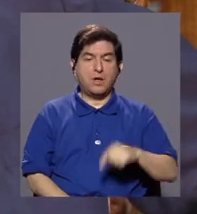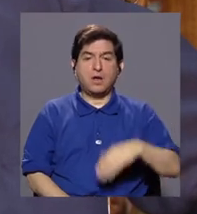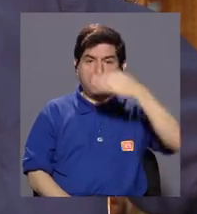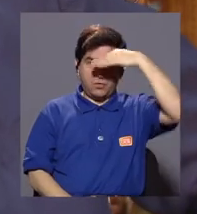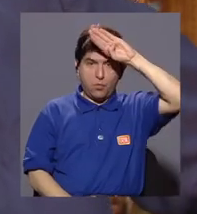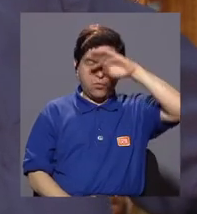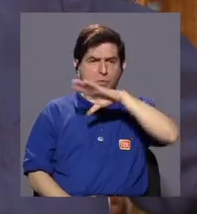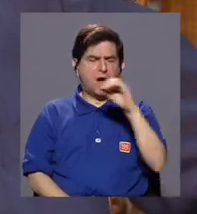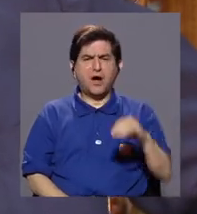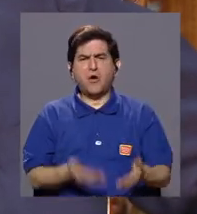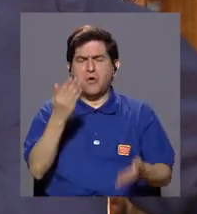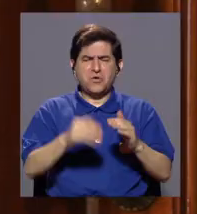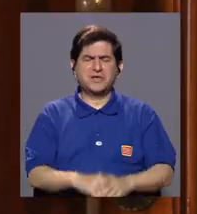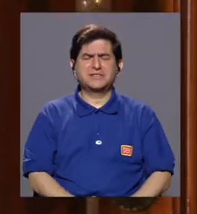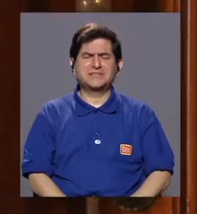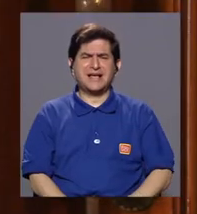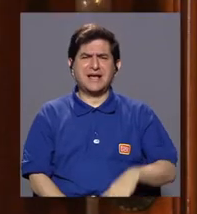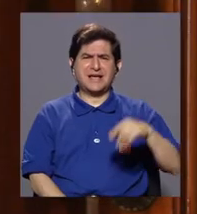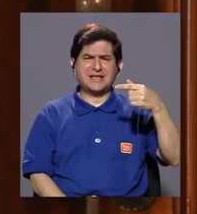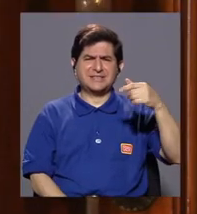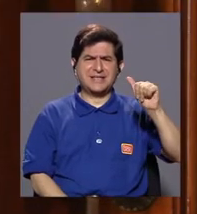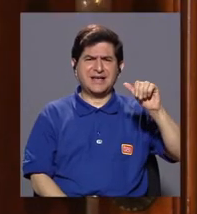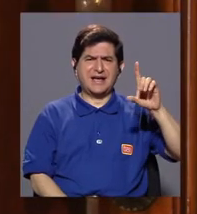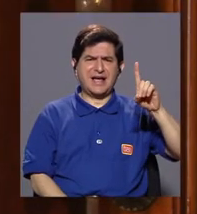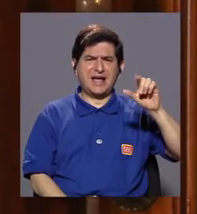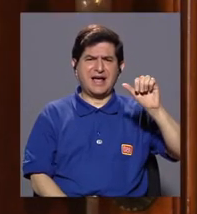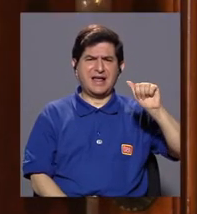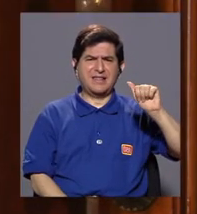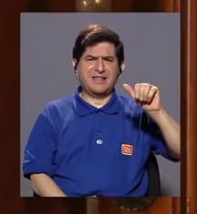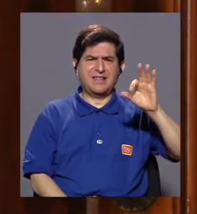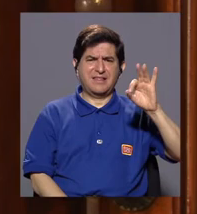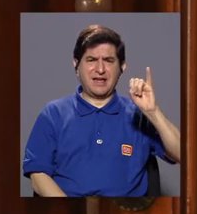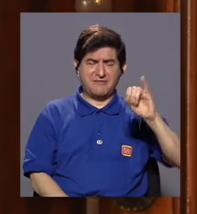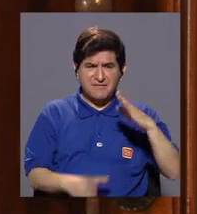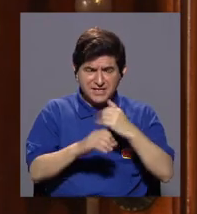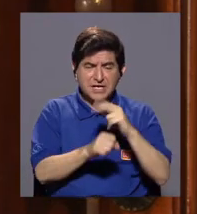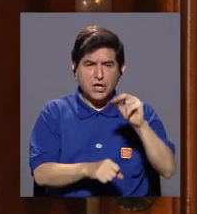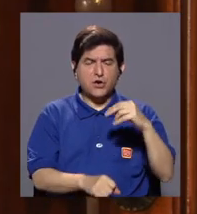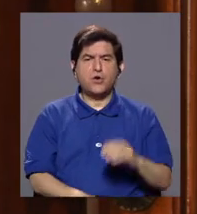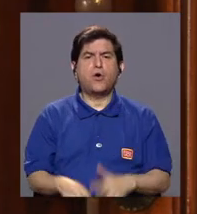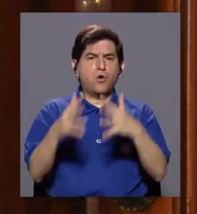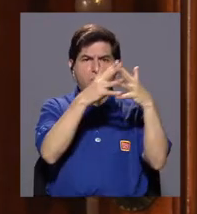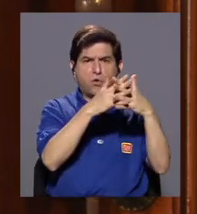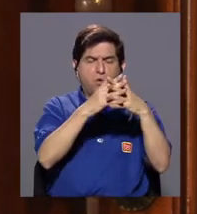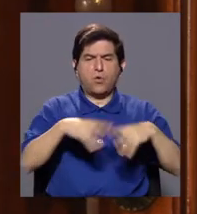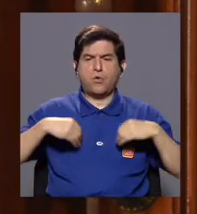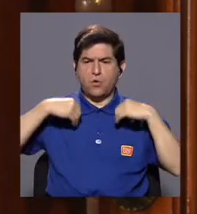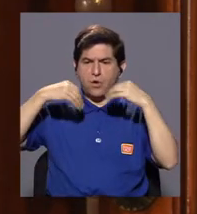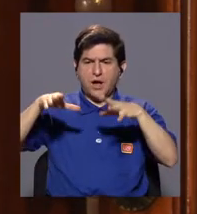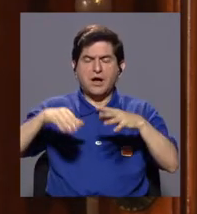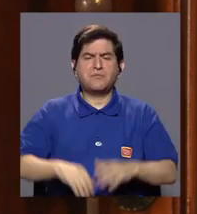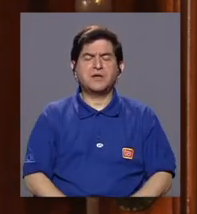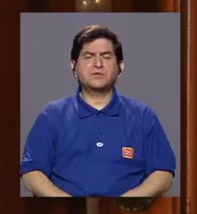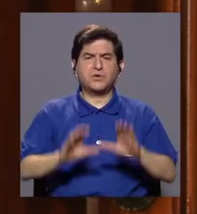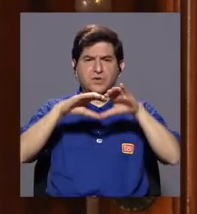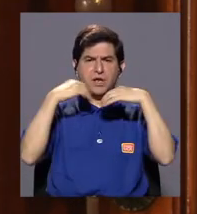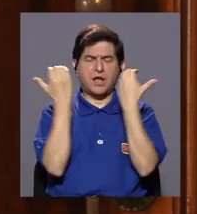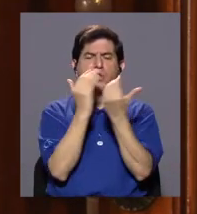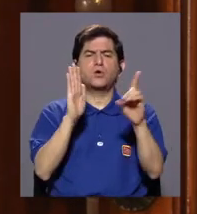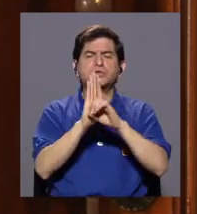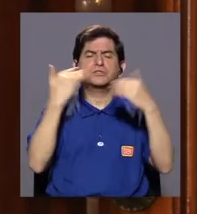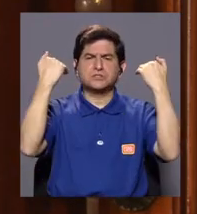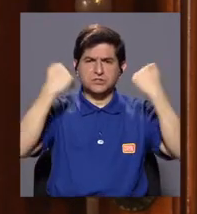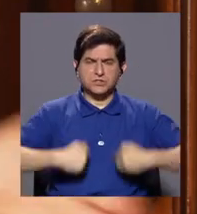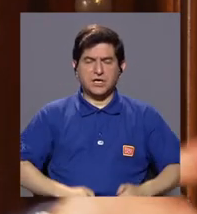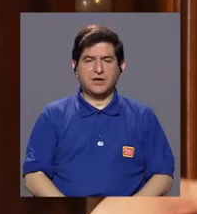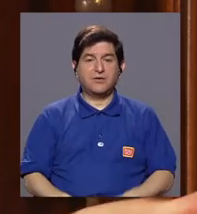era solo Gaddafi o Saddam Hussein, los Estados Unidos lo hacían. ¿Verdad? Estados Unidos acaba de abandonar el Consejo de Derechos